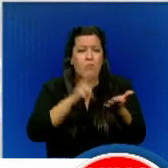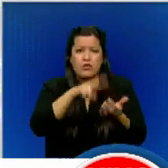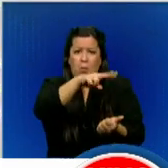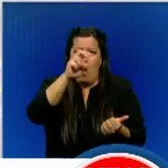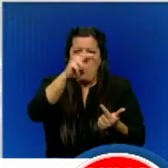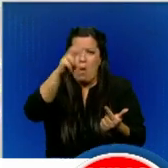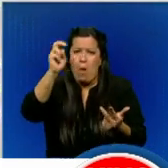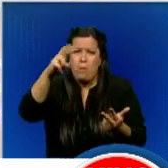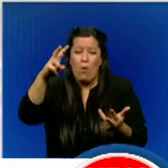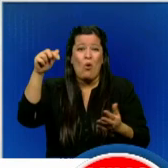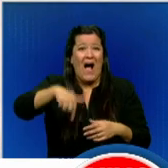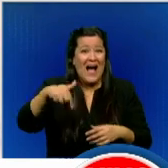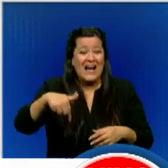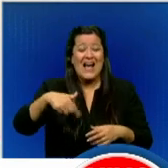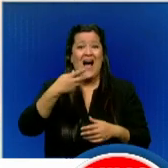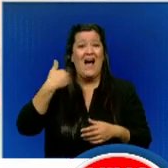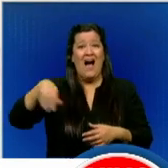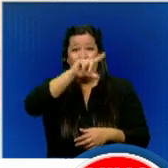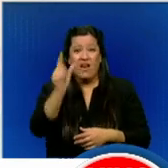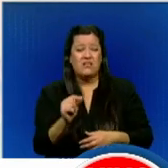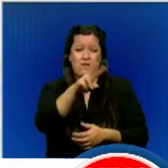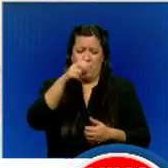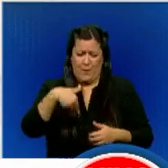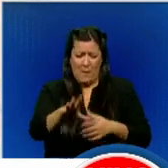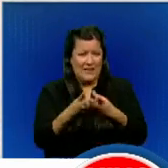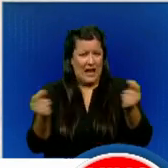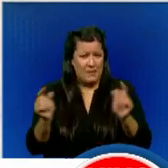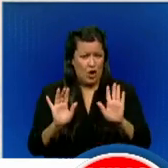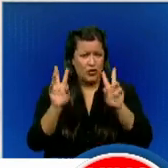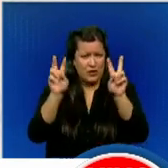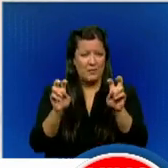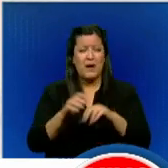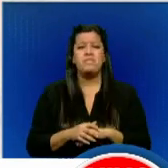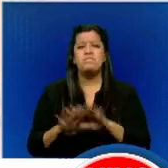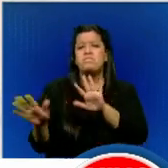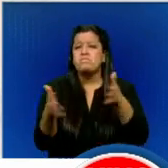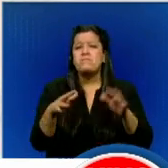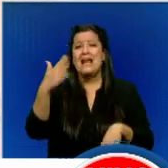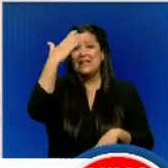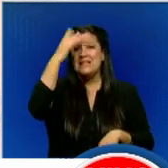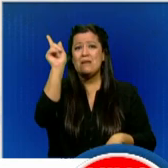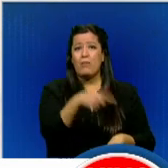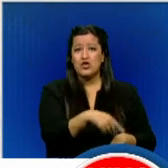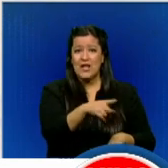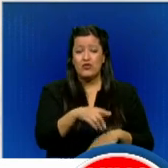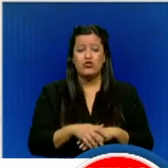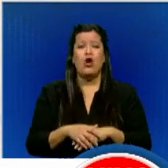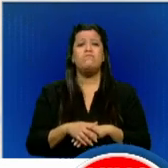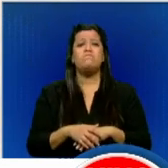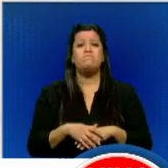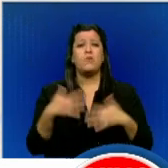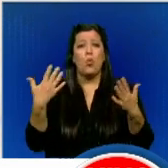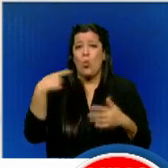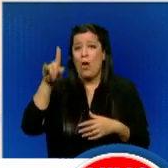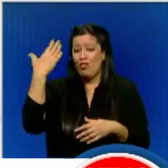la presión tributaria en la argentina ha crecido termino con esto de alrededor del 15 por ciento en los albores de la